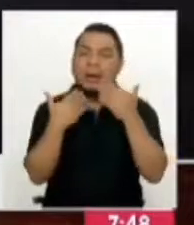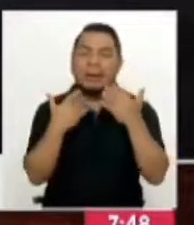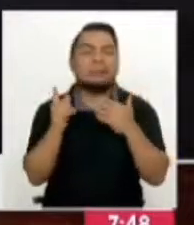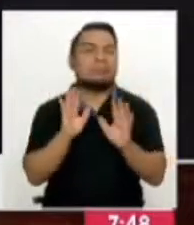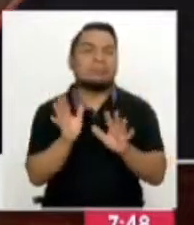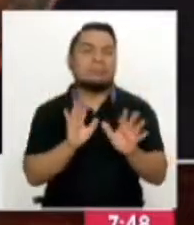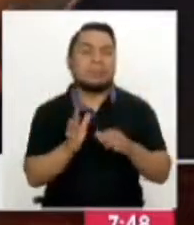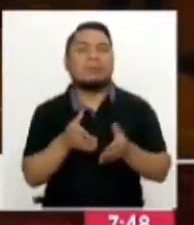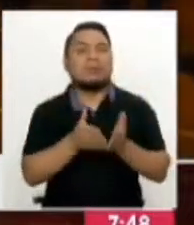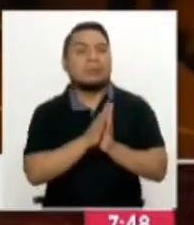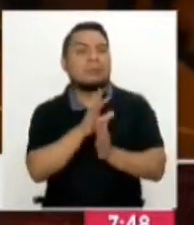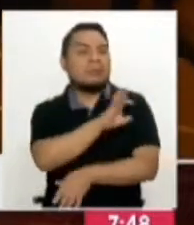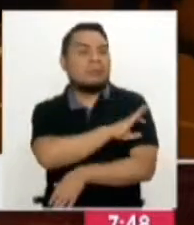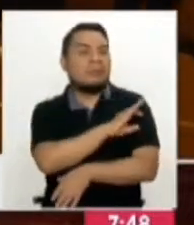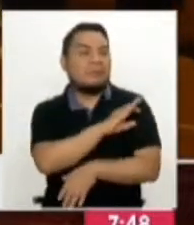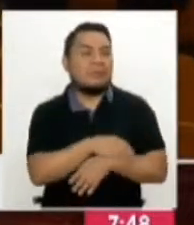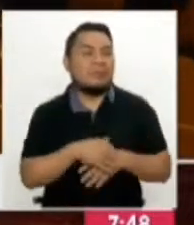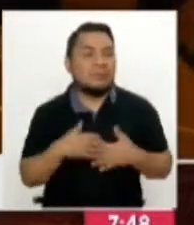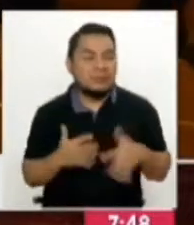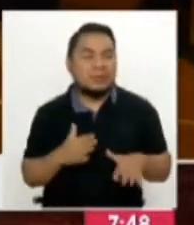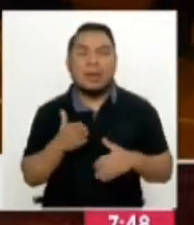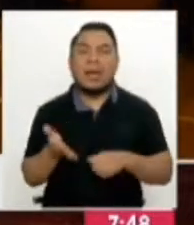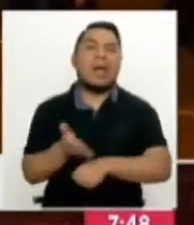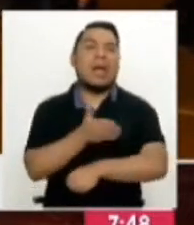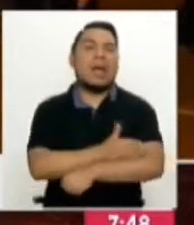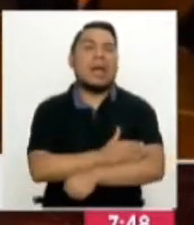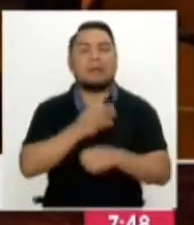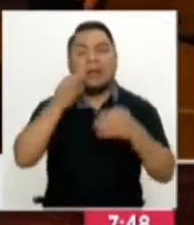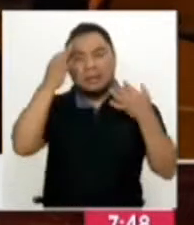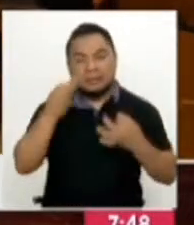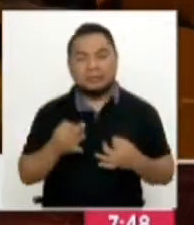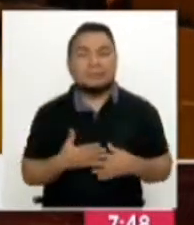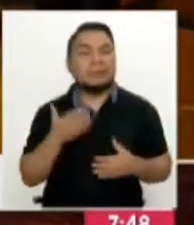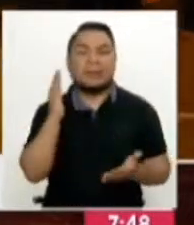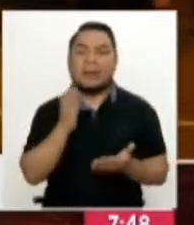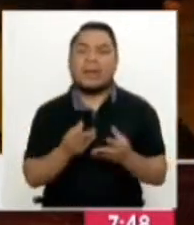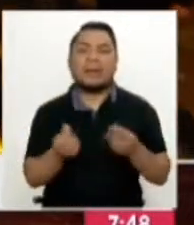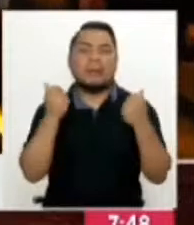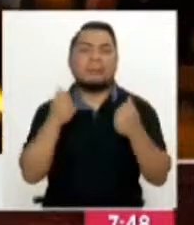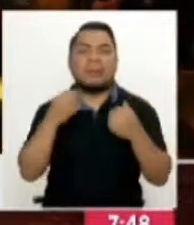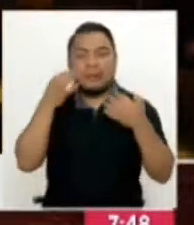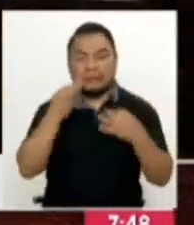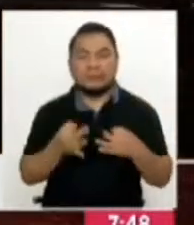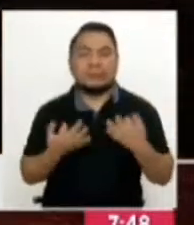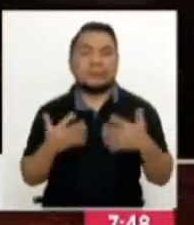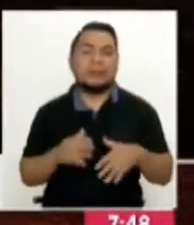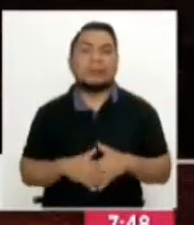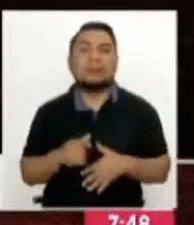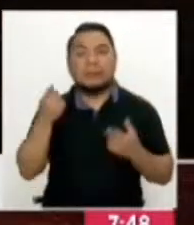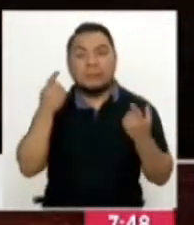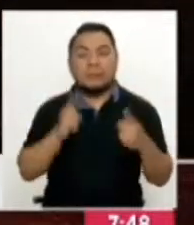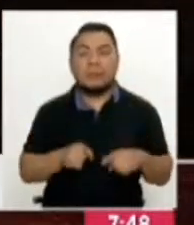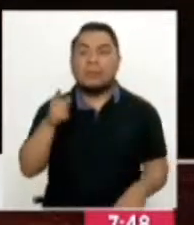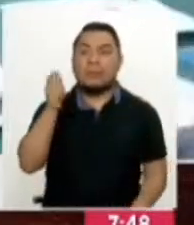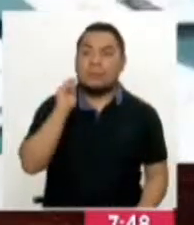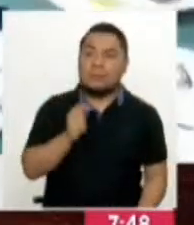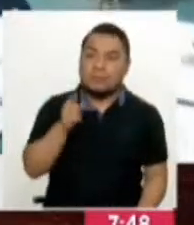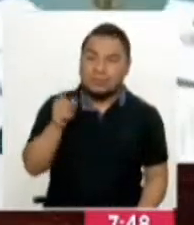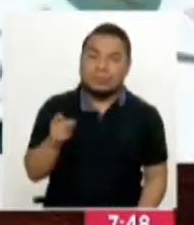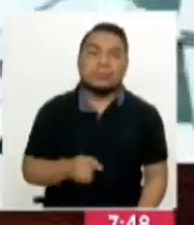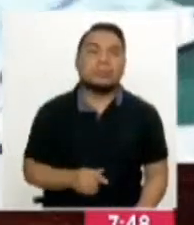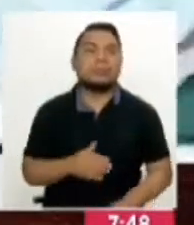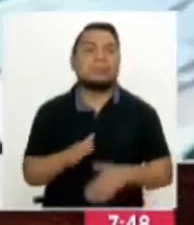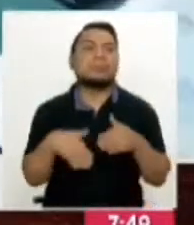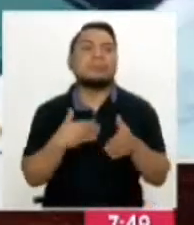solicita al fiscal llegar a la terminación anticipada, es decir, sentencia anticipada, y se pone de acuerdo con el juez en pena